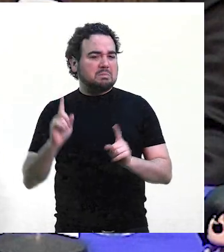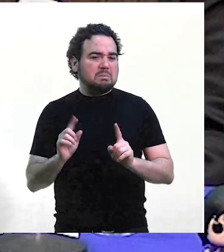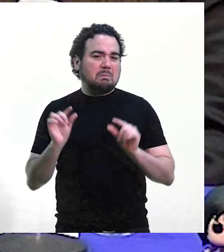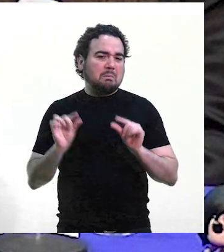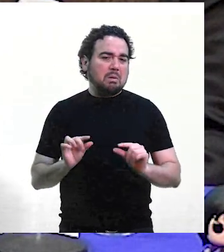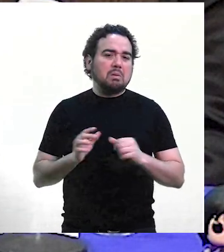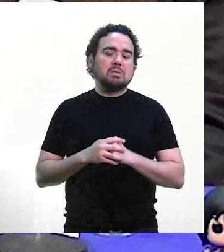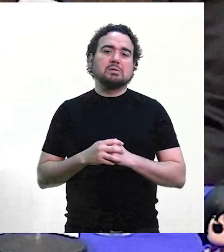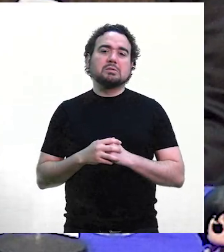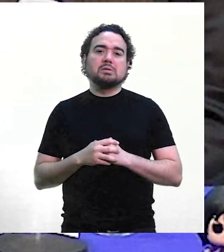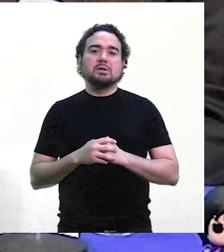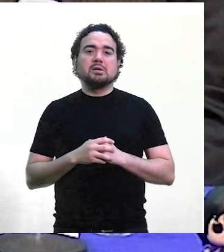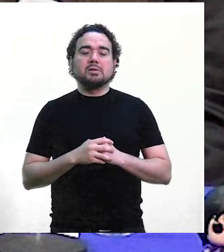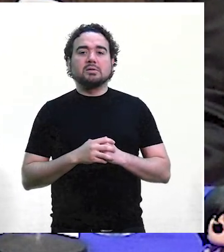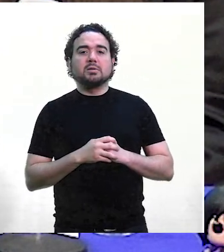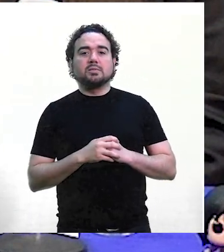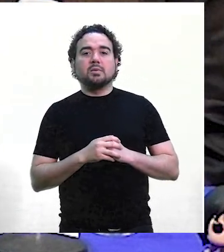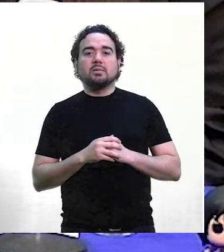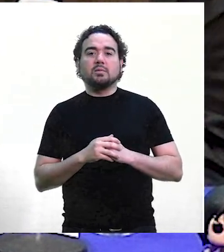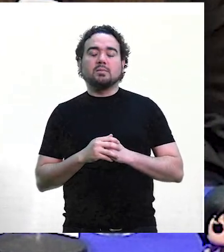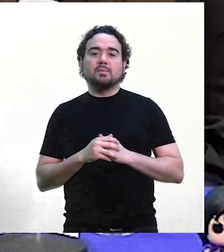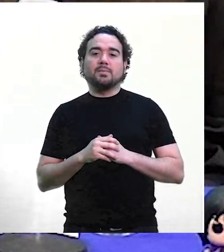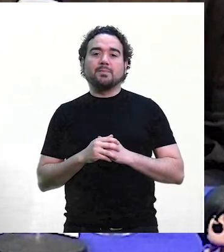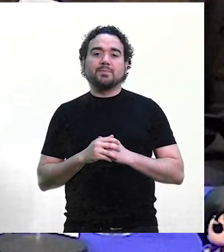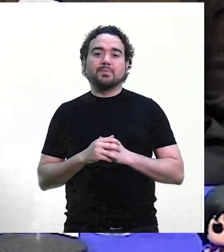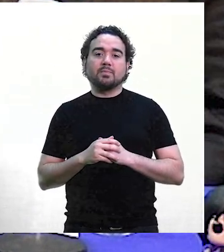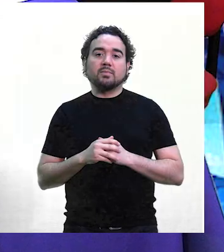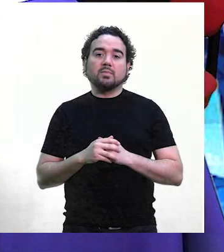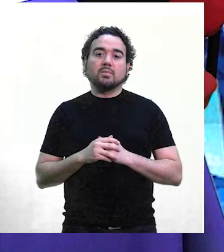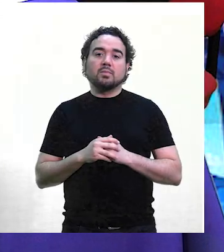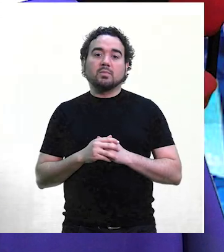no estás tú detrás de él. Claro. Así es. El príncipe está ahí.